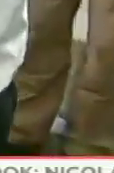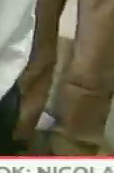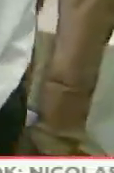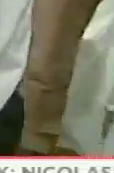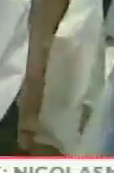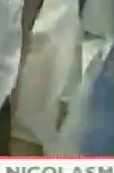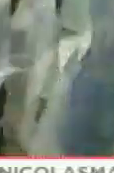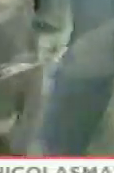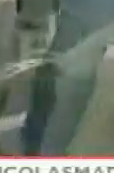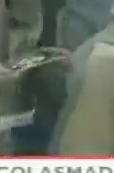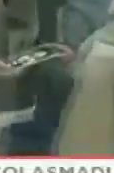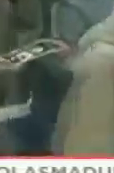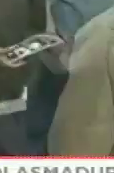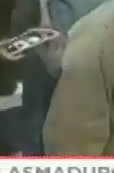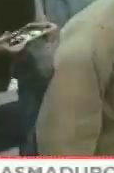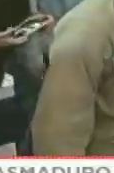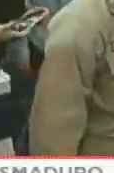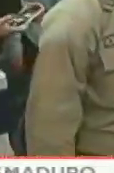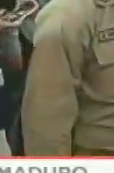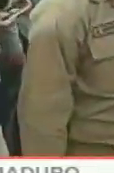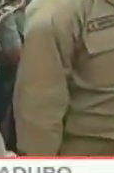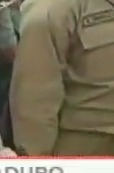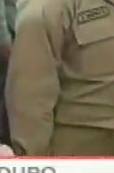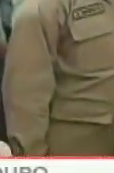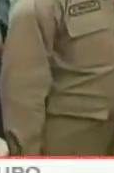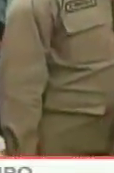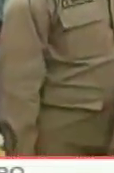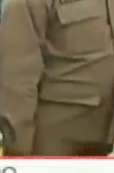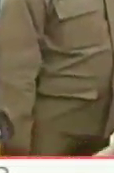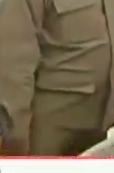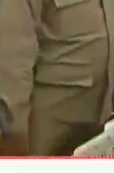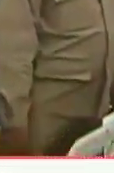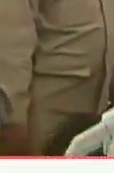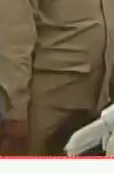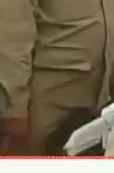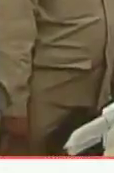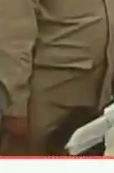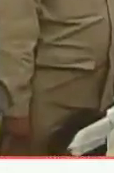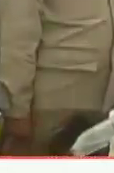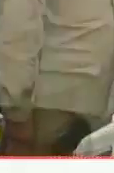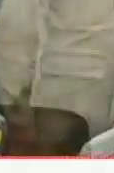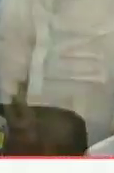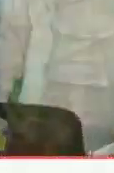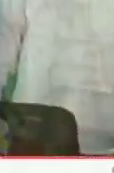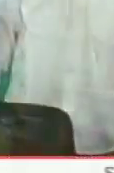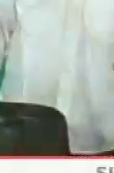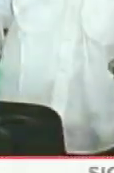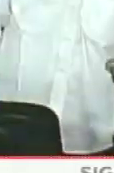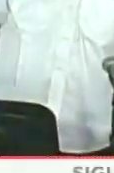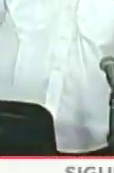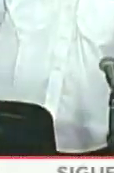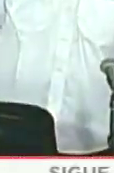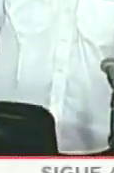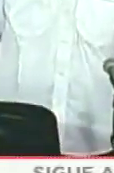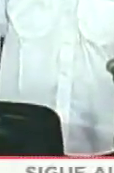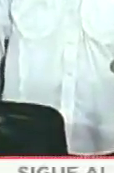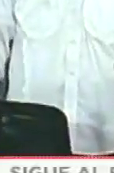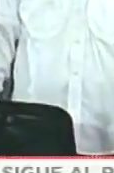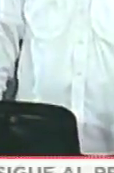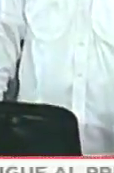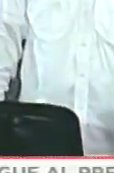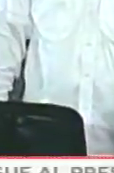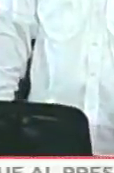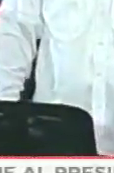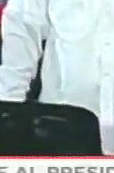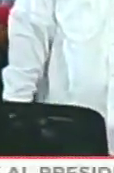tiranos. Bolívar no juró en vano, Bolívar no juró en vano, siempre dijo la verdad. Vive el comandante Chávez,